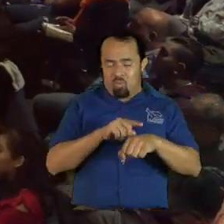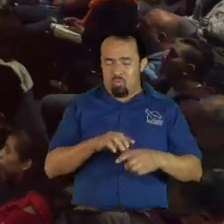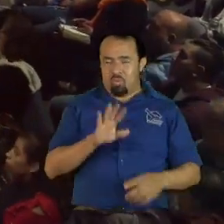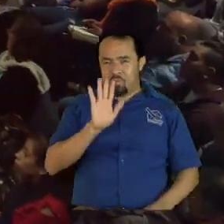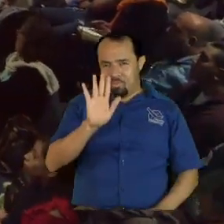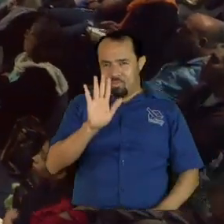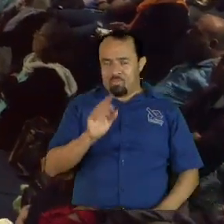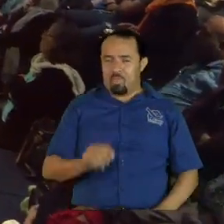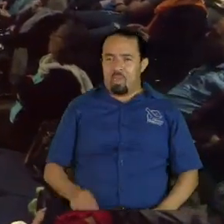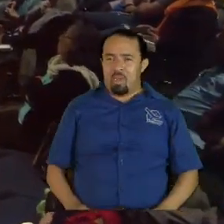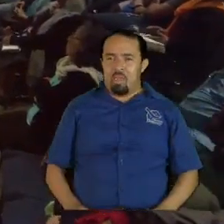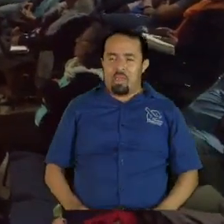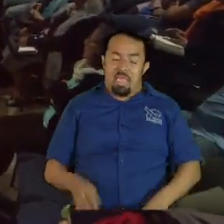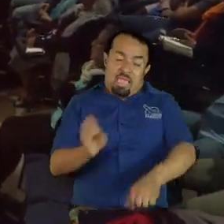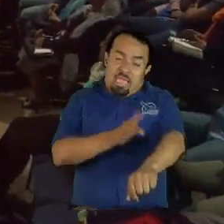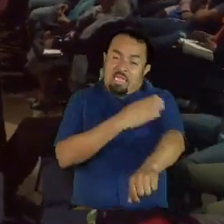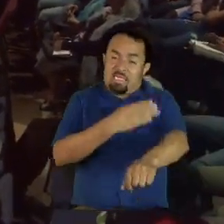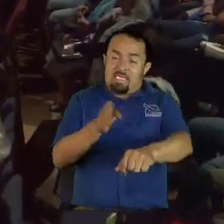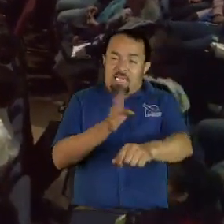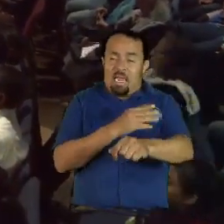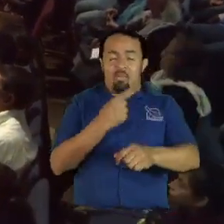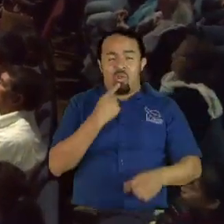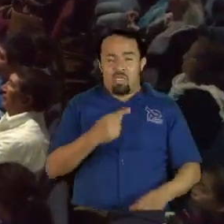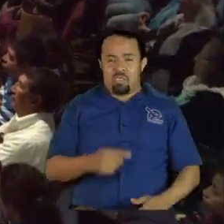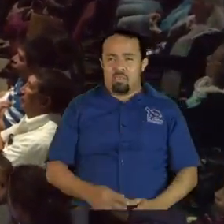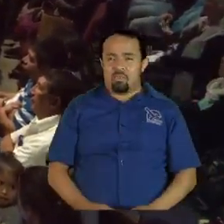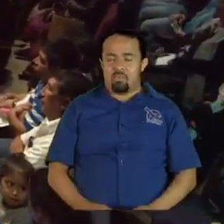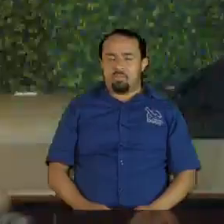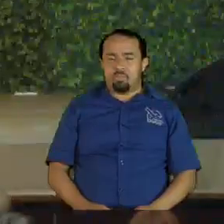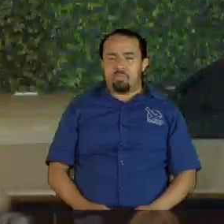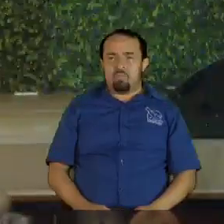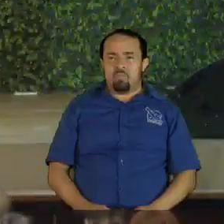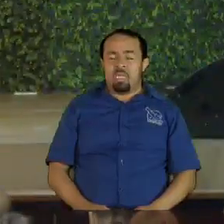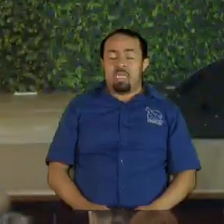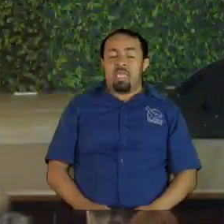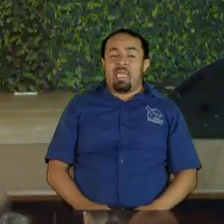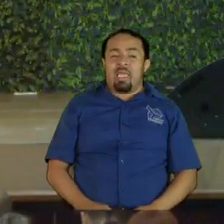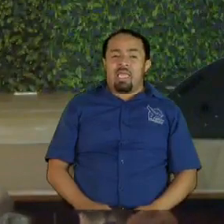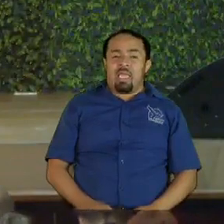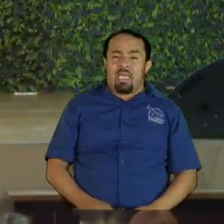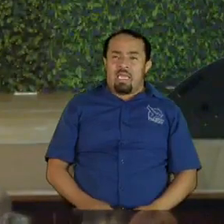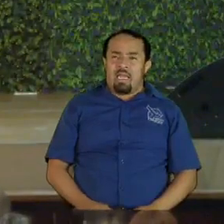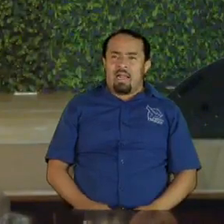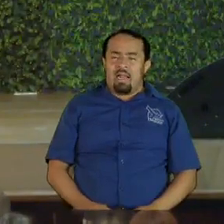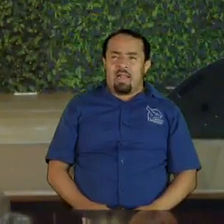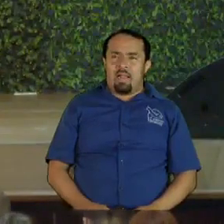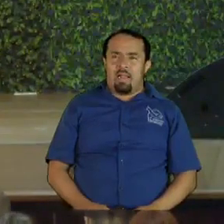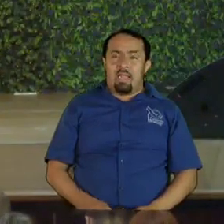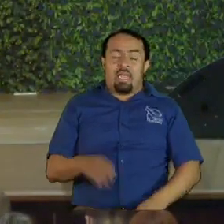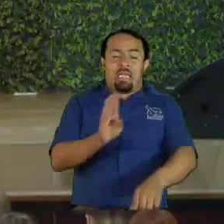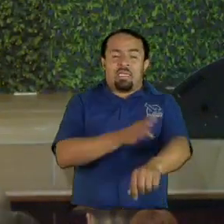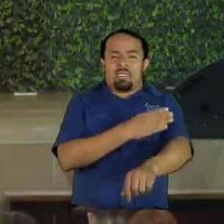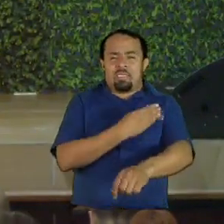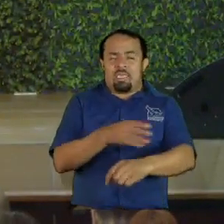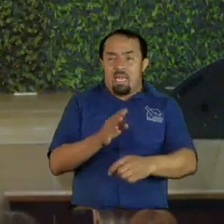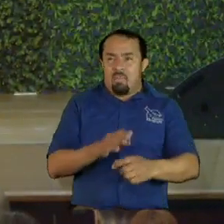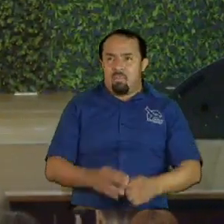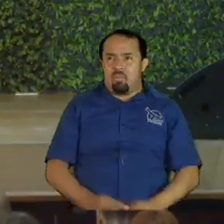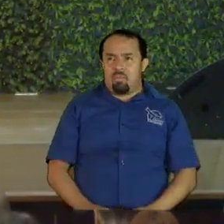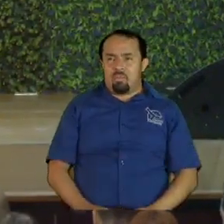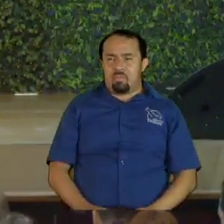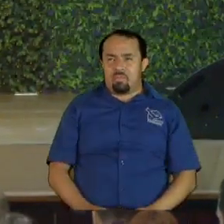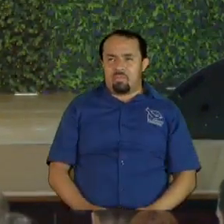es el Salmo. Se lo voy a leer, le voy a leer incluso porque aquí dice qué Salmo es. El Salmo se identifica a sí